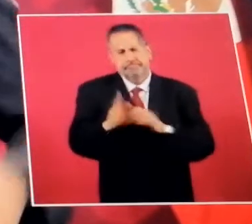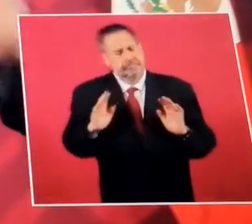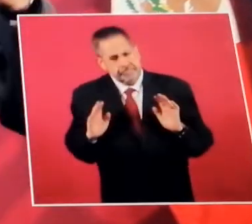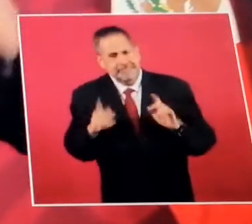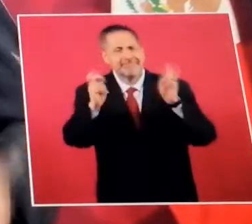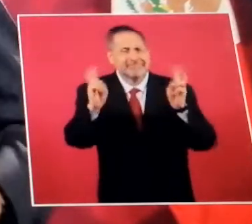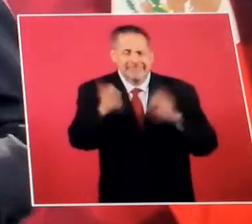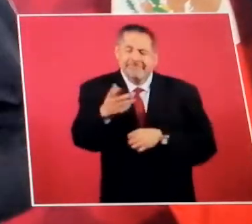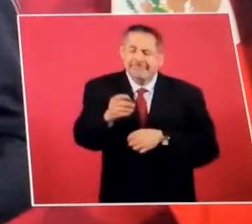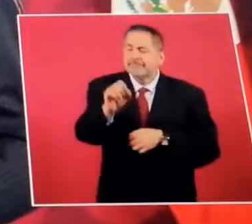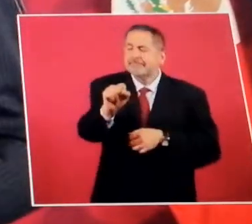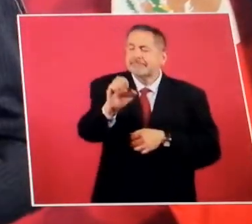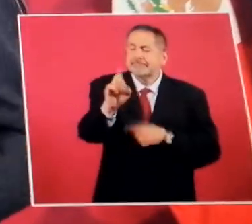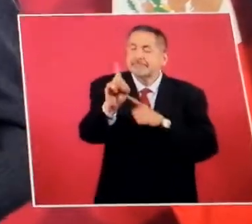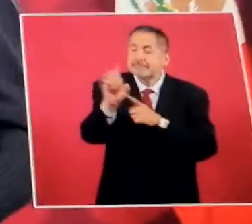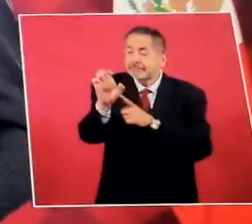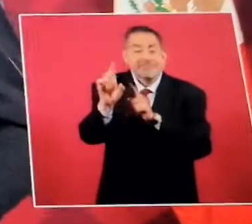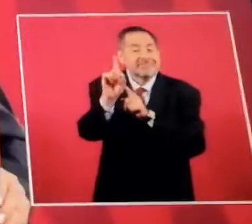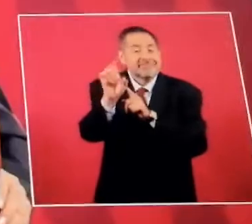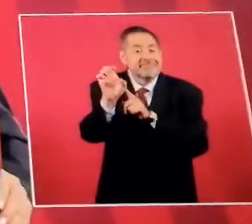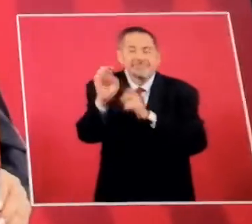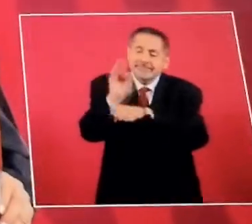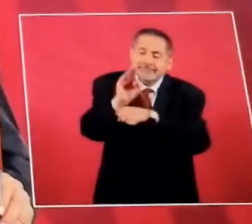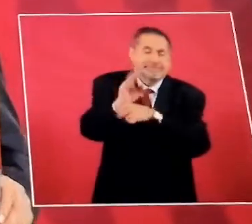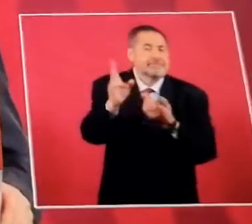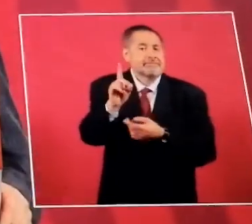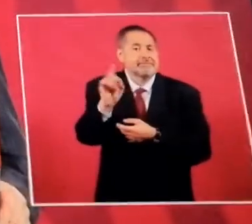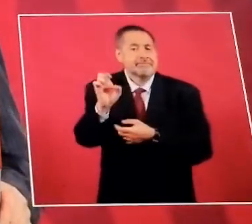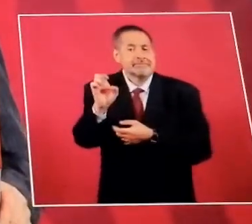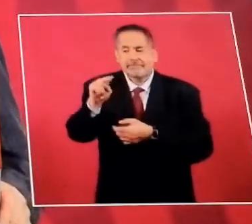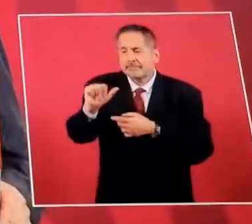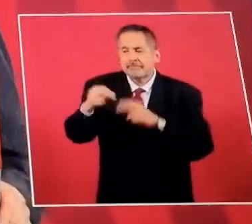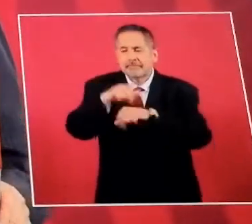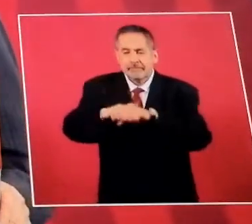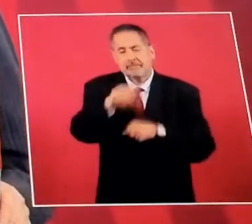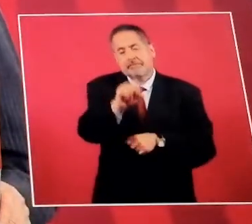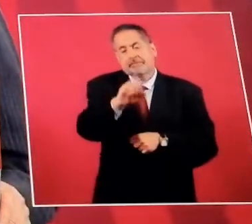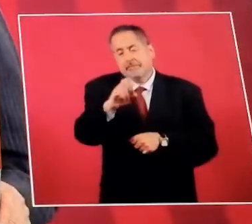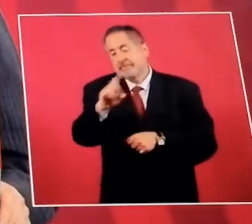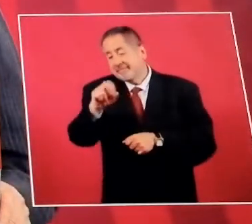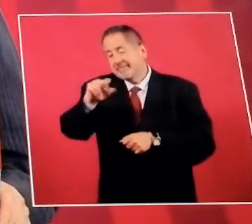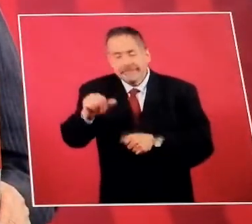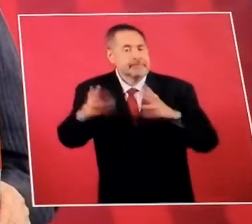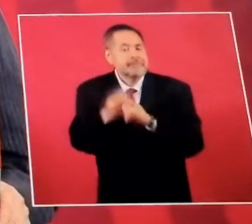es defensa nacional, es la misión principal del ejército.